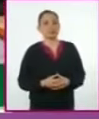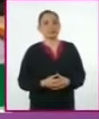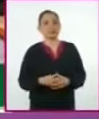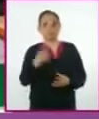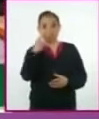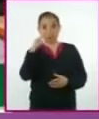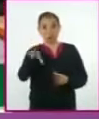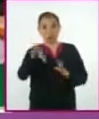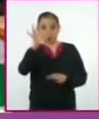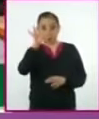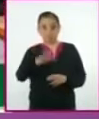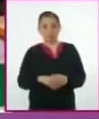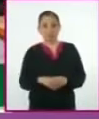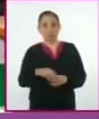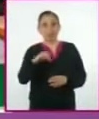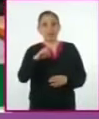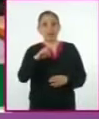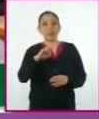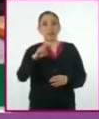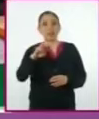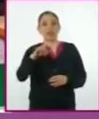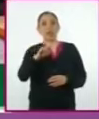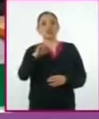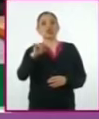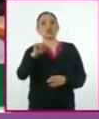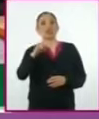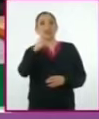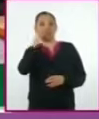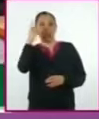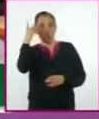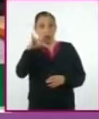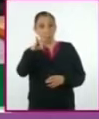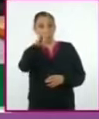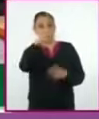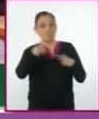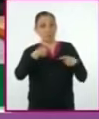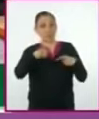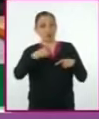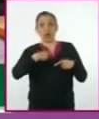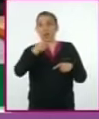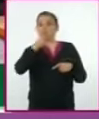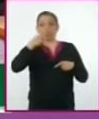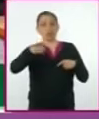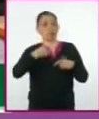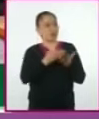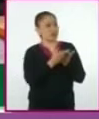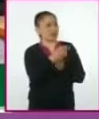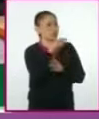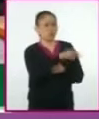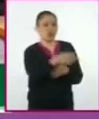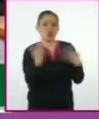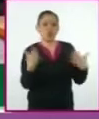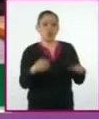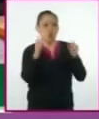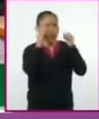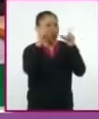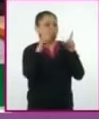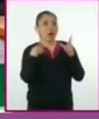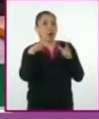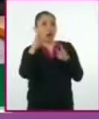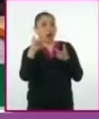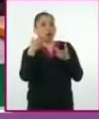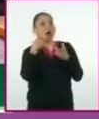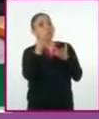Miren lo que encontré. Mario Vargas Llosa cuenta que en un avión un pasajero se declaró su más ferviente admirador, le dedicó